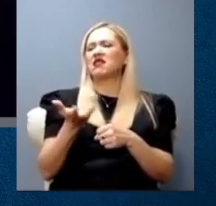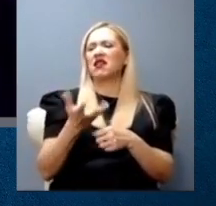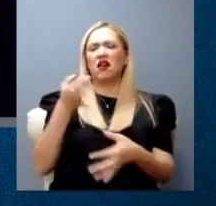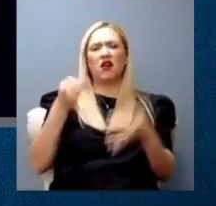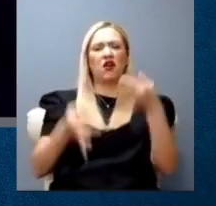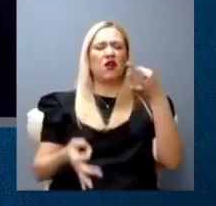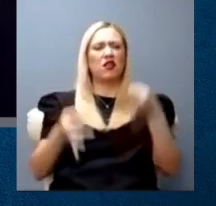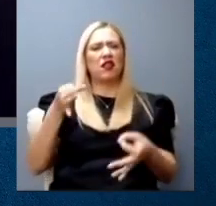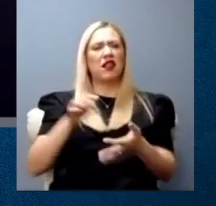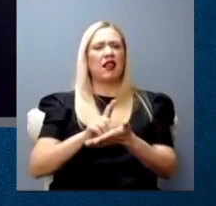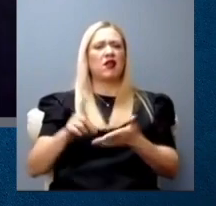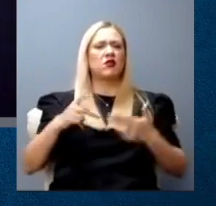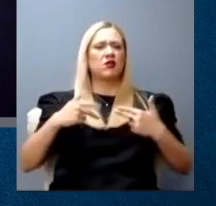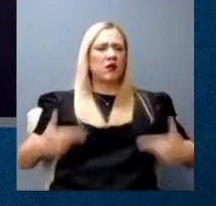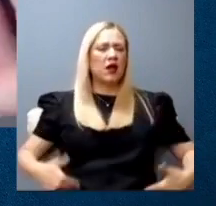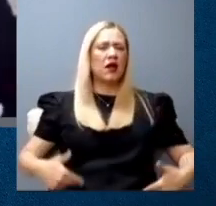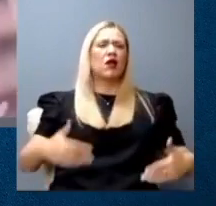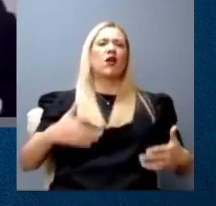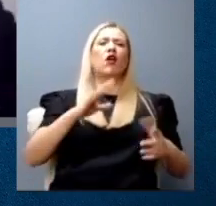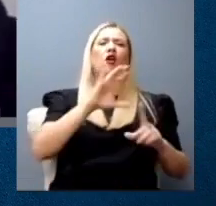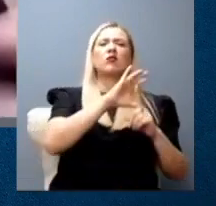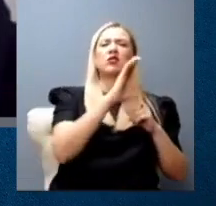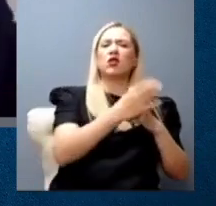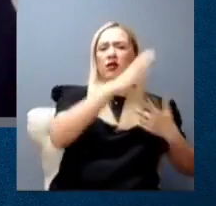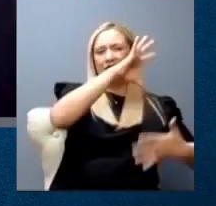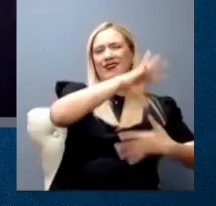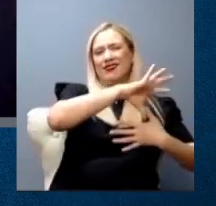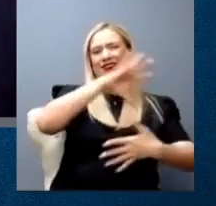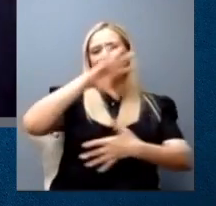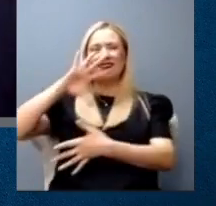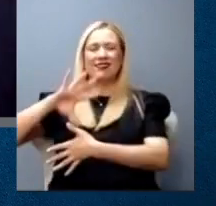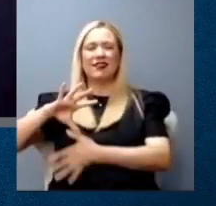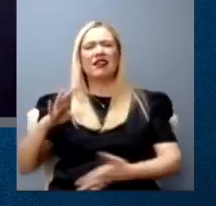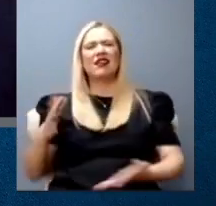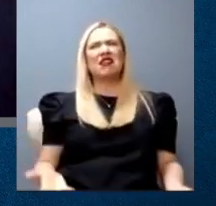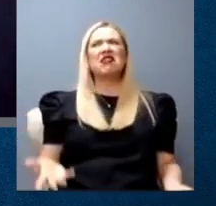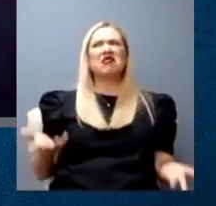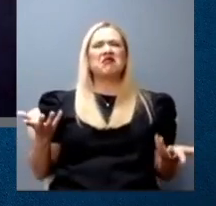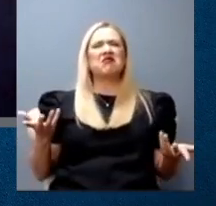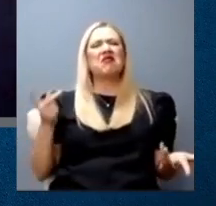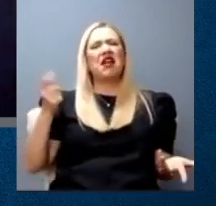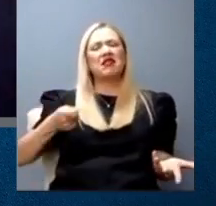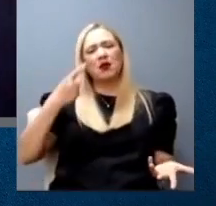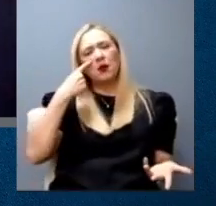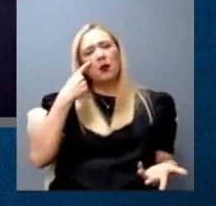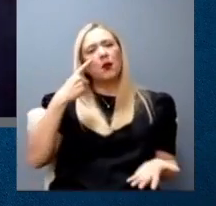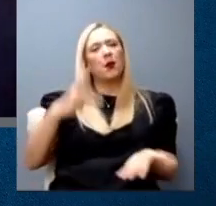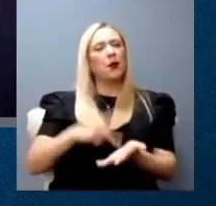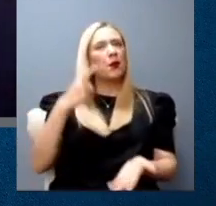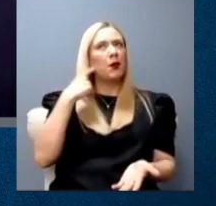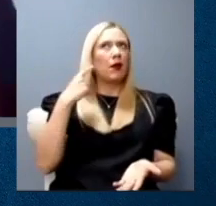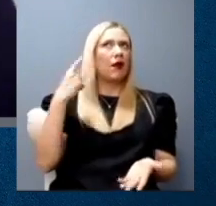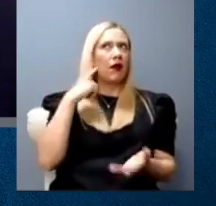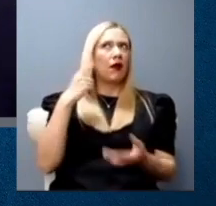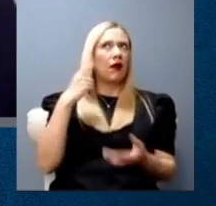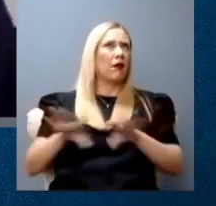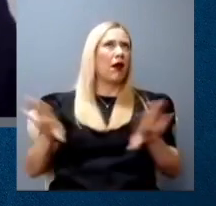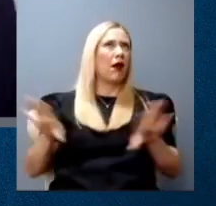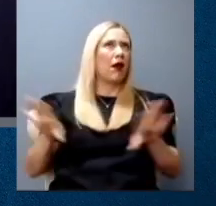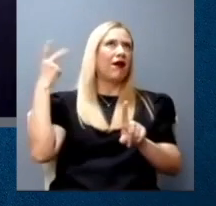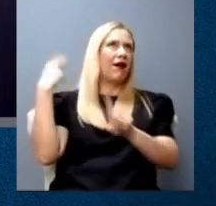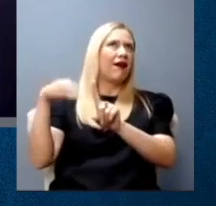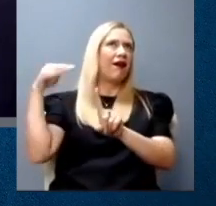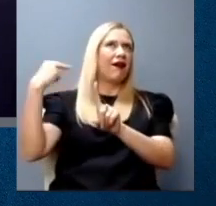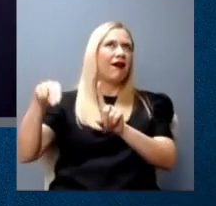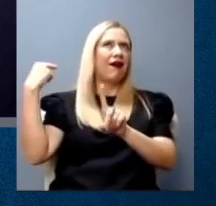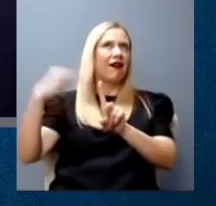Comisión Interamericana de Derechos Humanos, de la cual, digamos, escuchamos cotidianamente, pero cuál es el papel, digamos, que ha